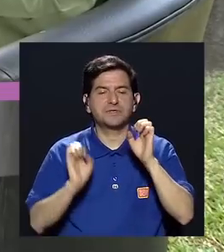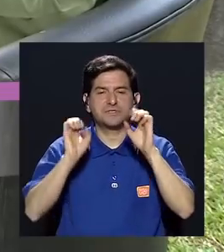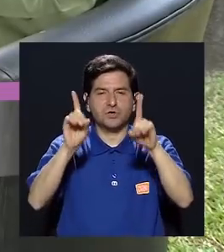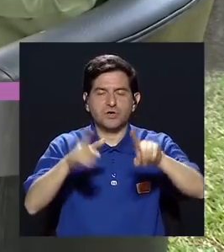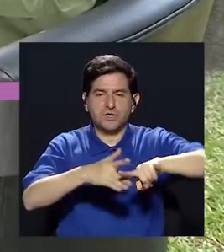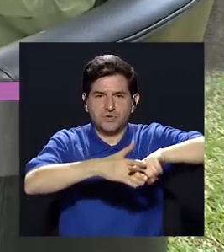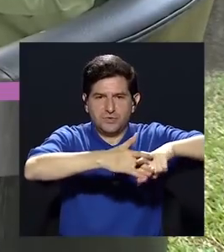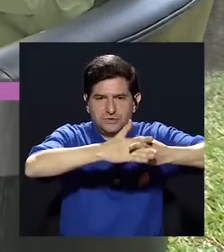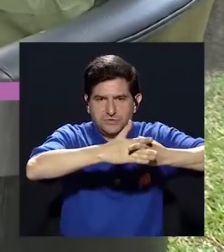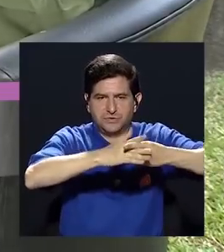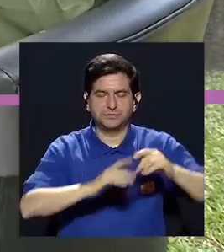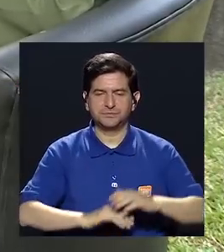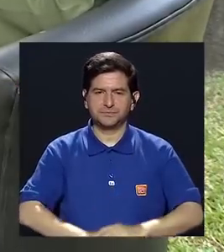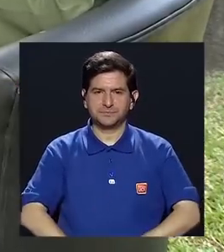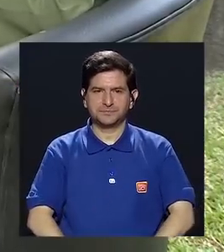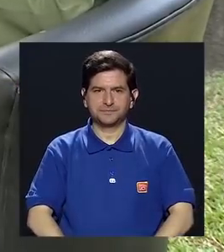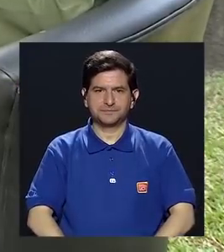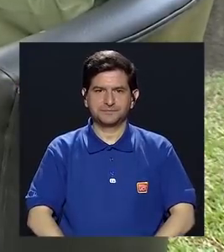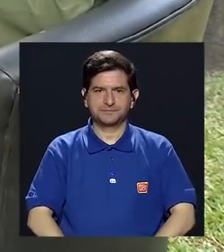educación inicial.